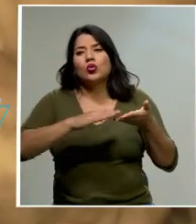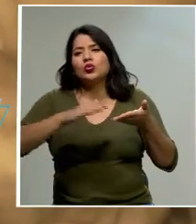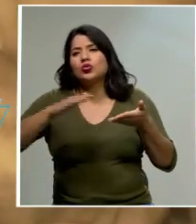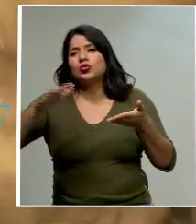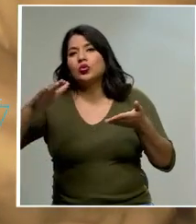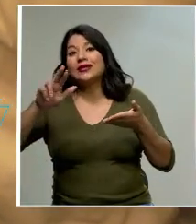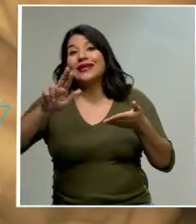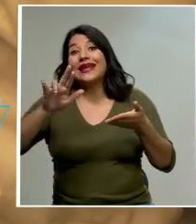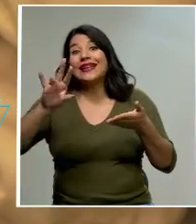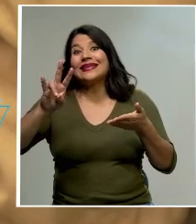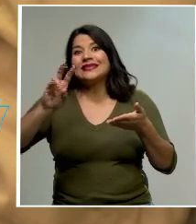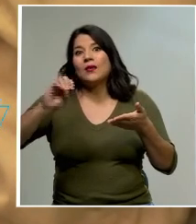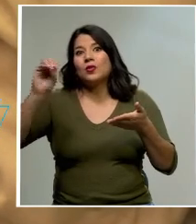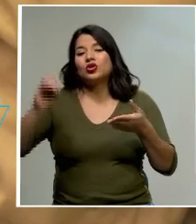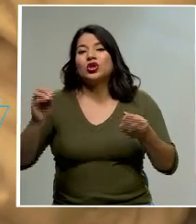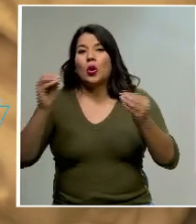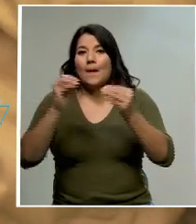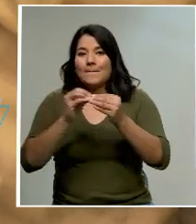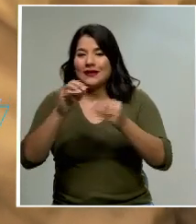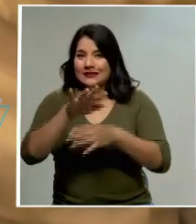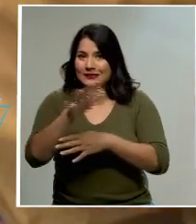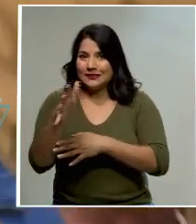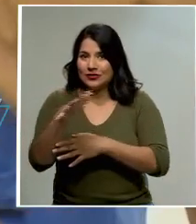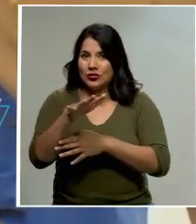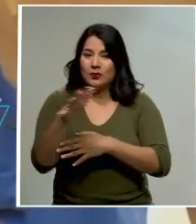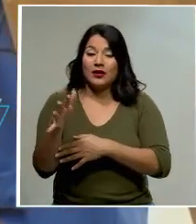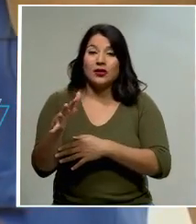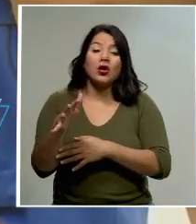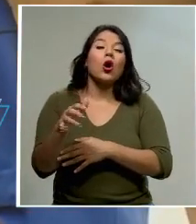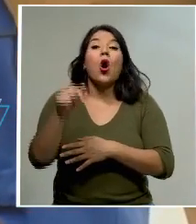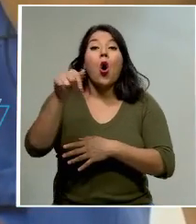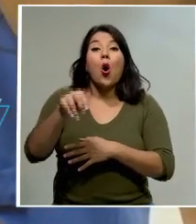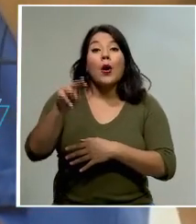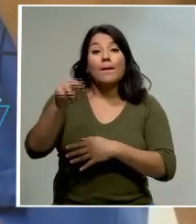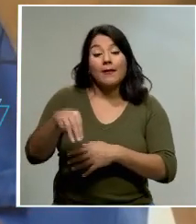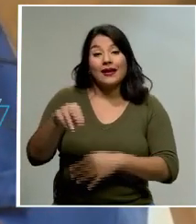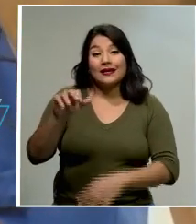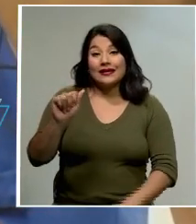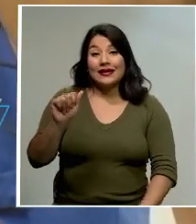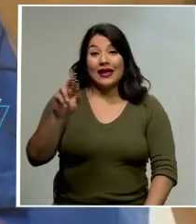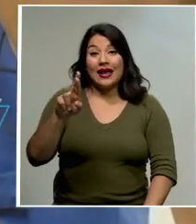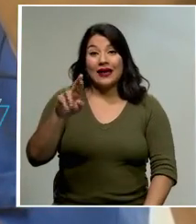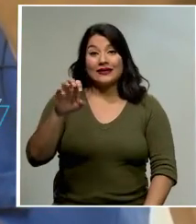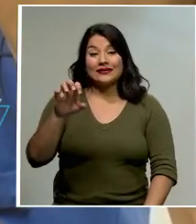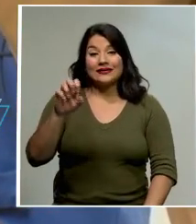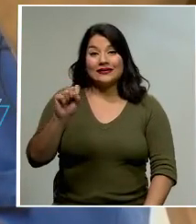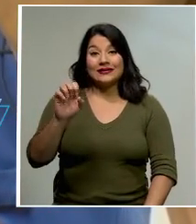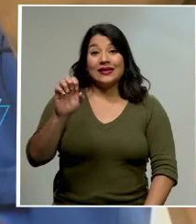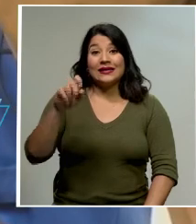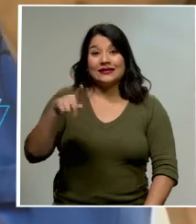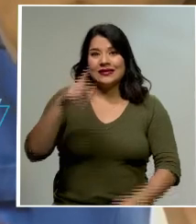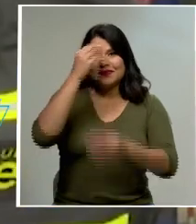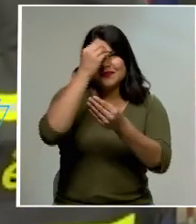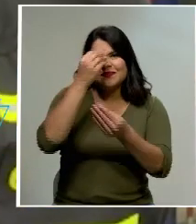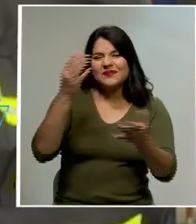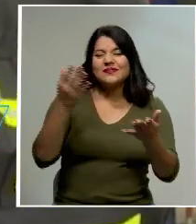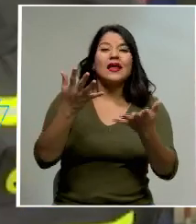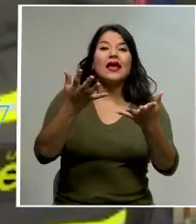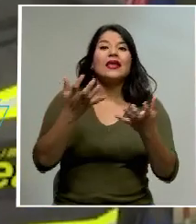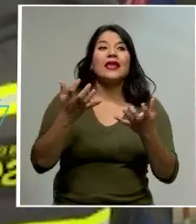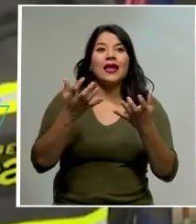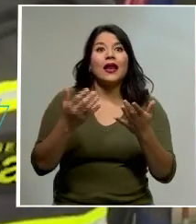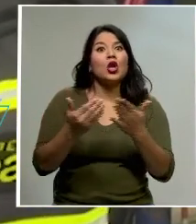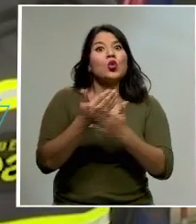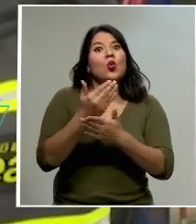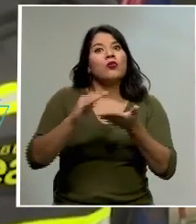del 37% aproximadamente. Este martes, la Autoridad Reguladora de los Servicios Públicos anunció que se aplicará un nuevo aumento